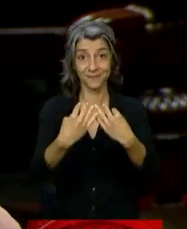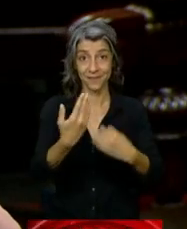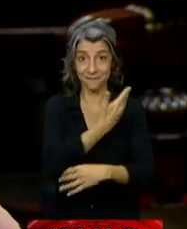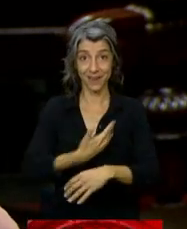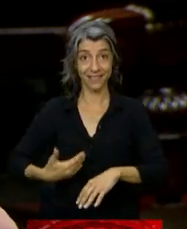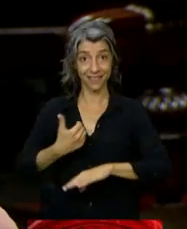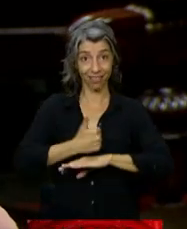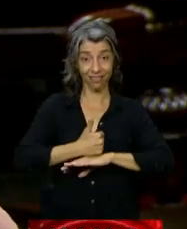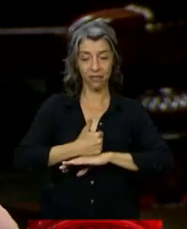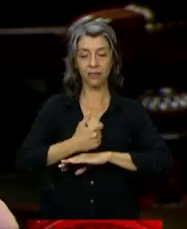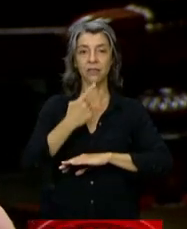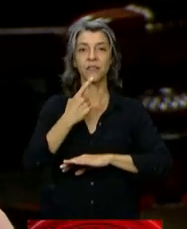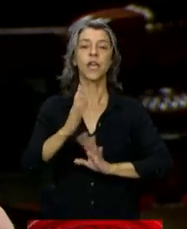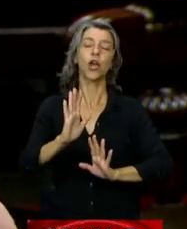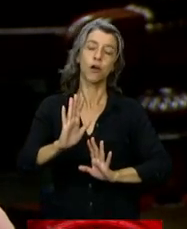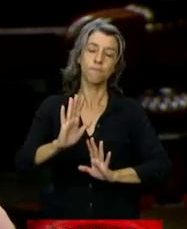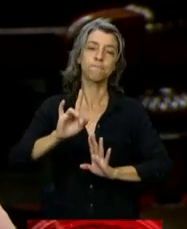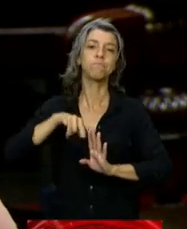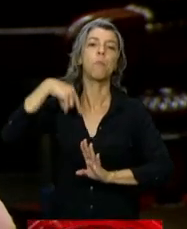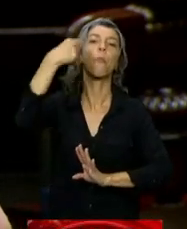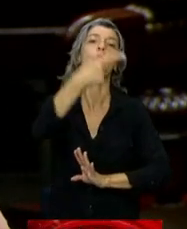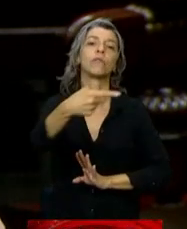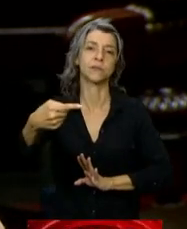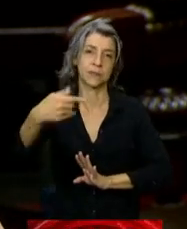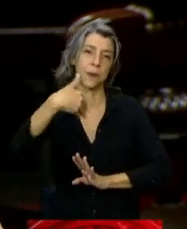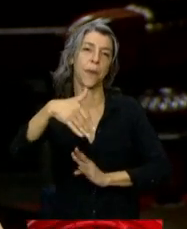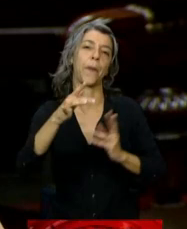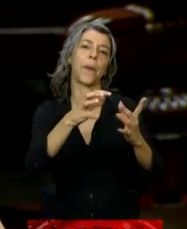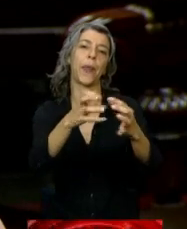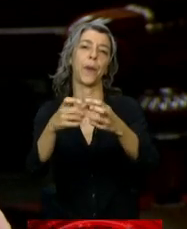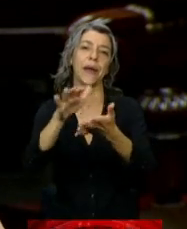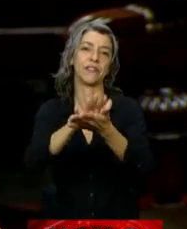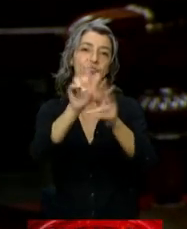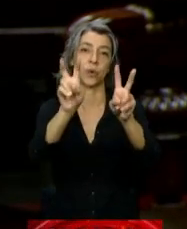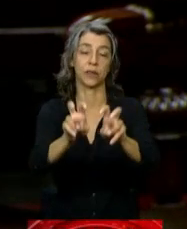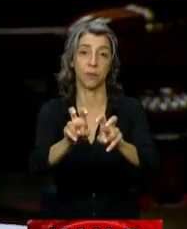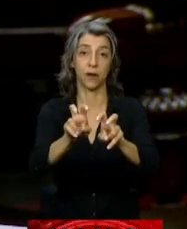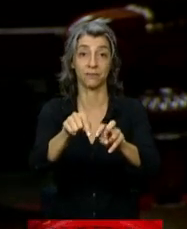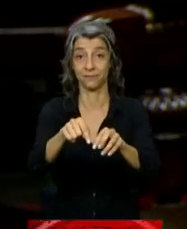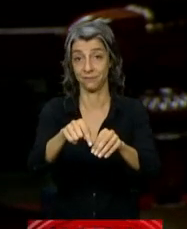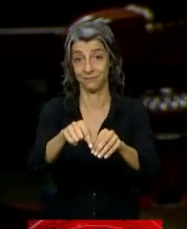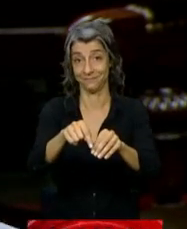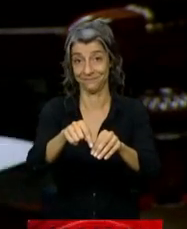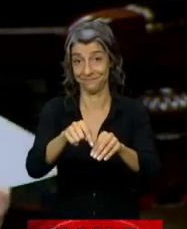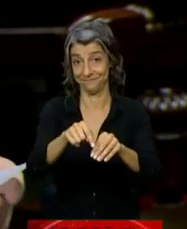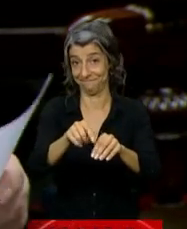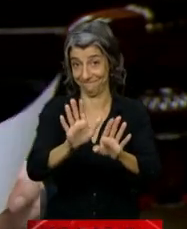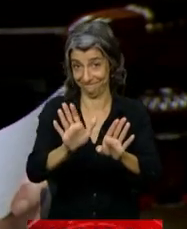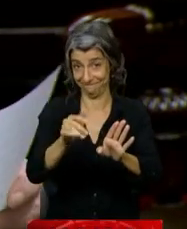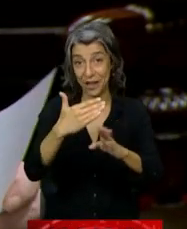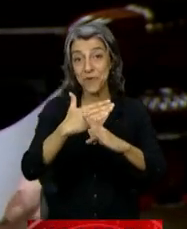planteó: la semana que viene le vamos a dar tratamiento a eso. Nunca más se trató el